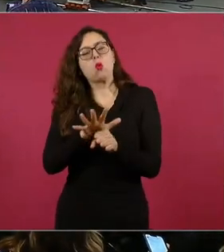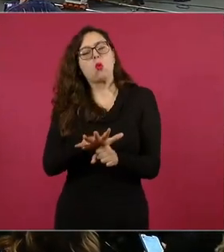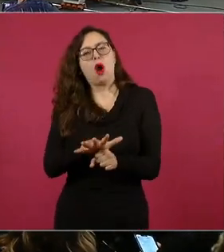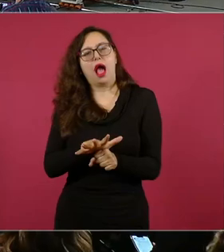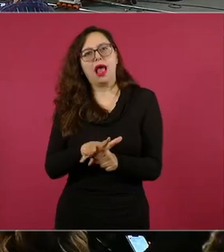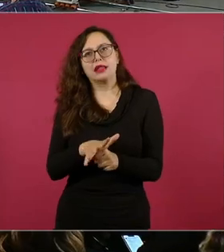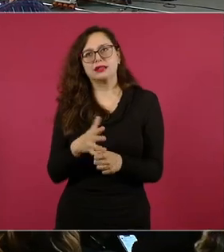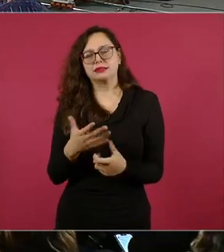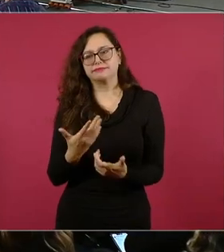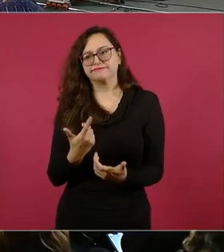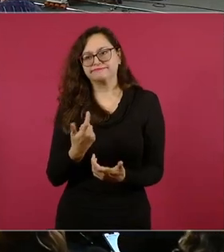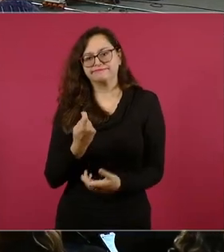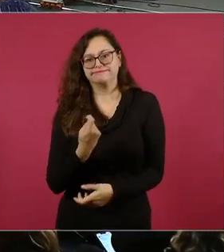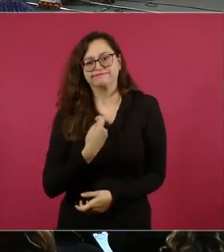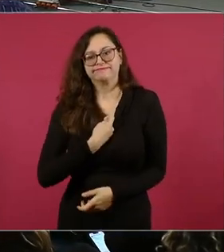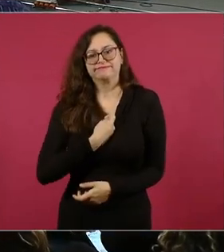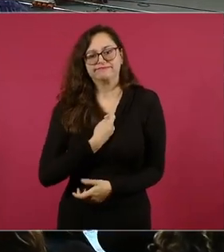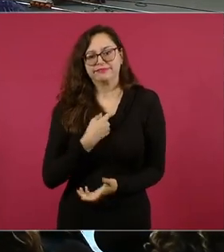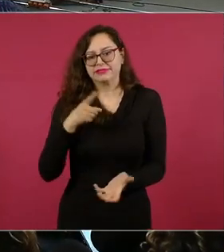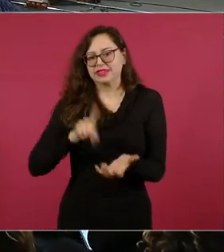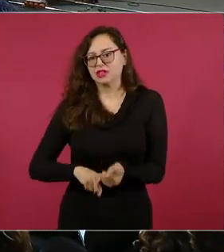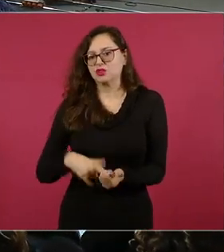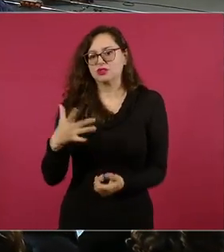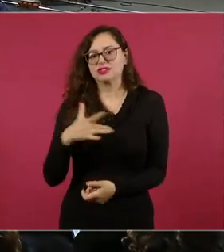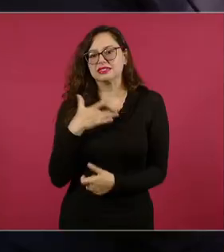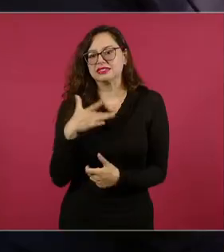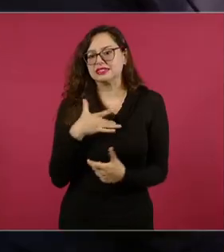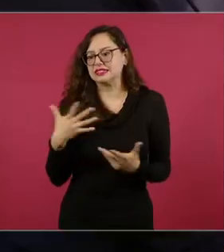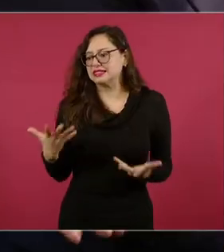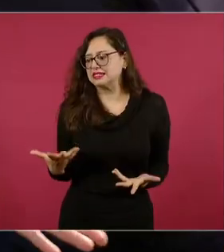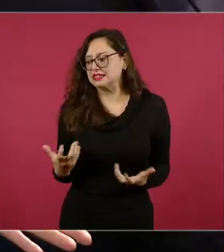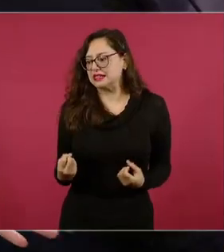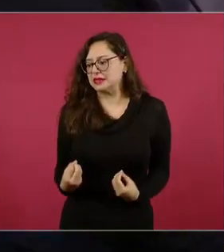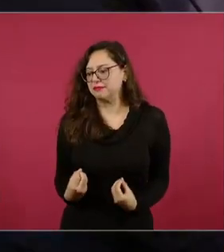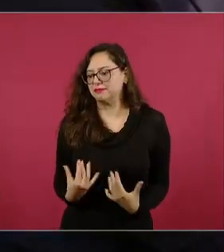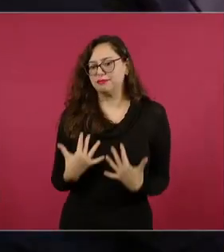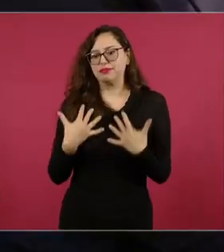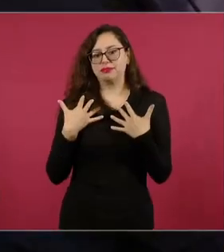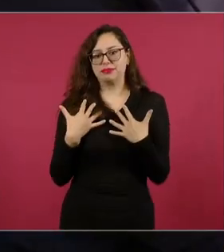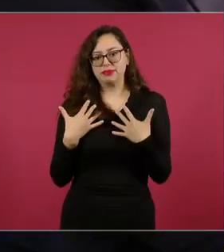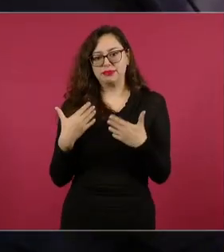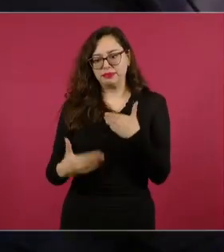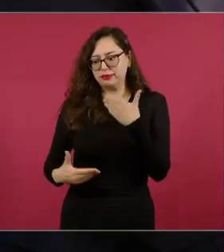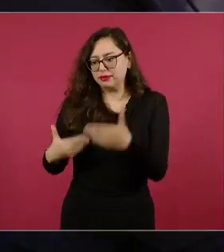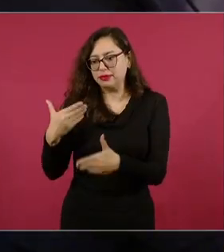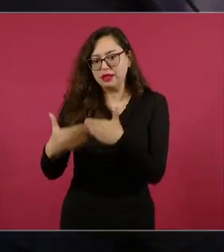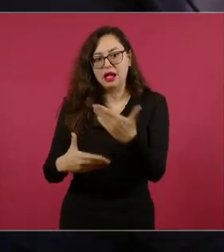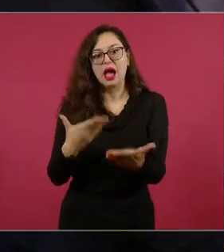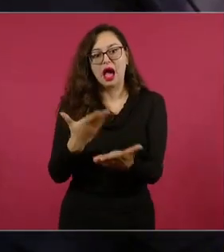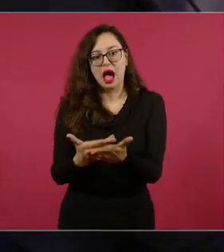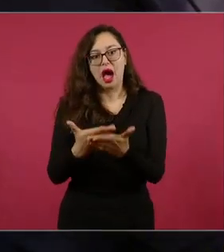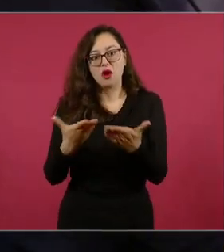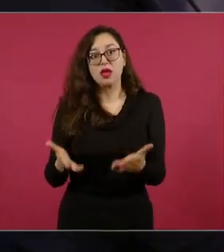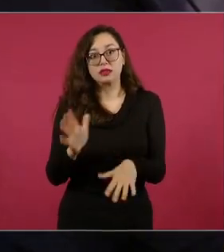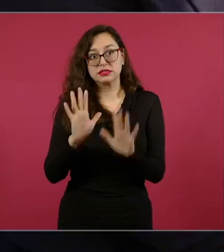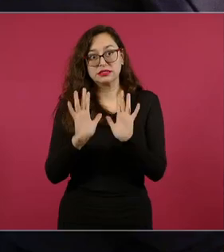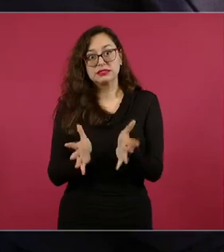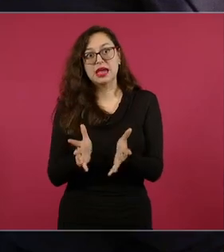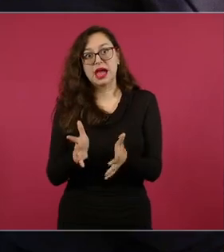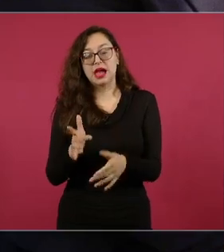ha ido afianzando, reforzando esta idea inicial y hoy está más que